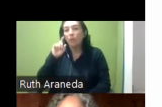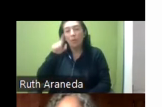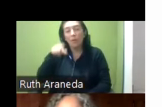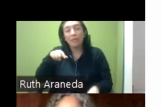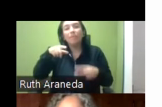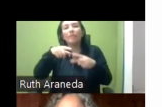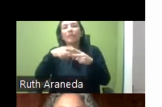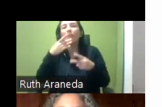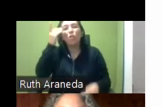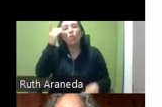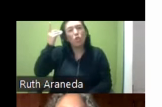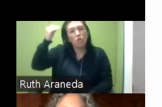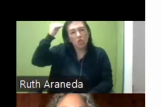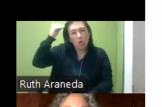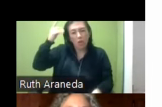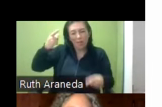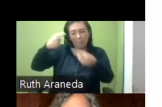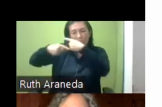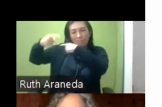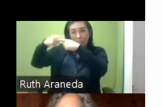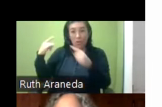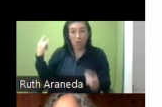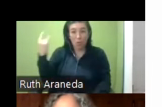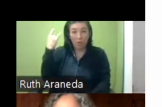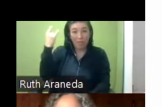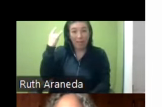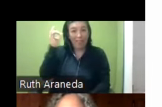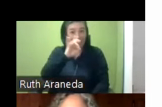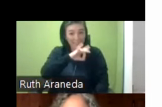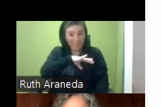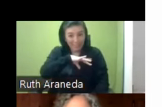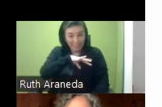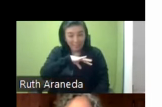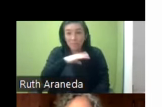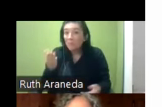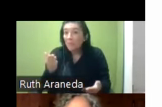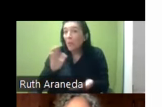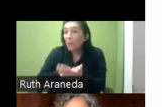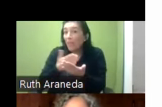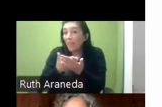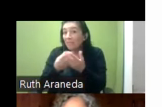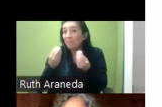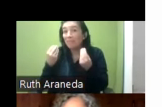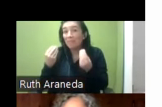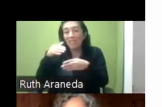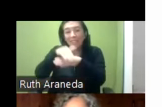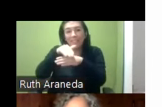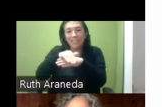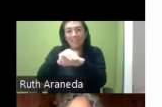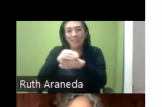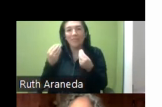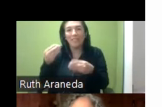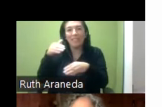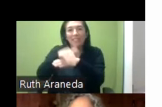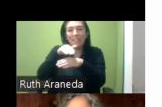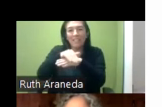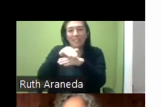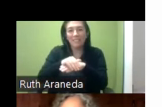en etnohistoria de la Universidad de Chile. ¿Cómo estás, Elena? Buenas tardes. Buenas tardes, muchas Hola.